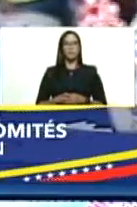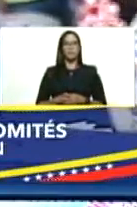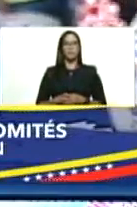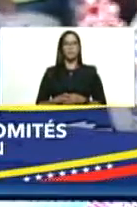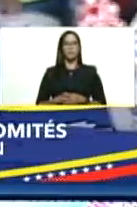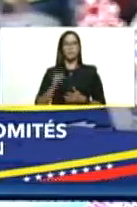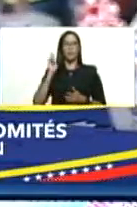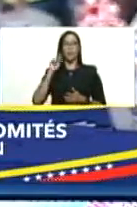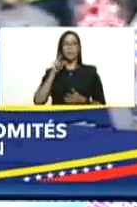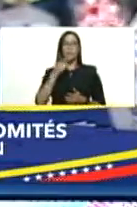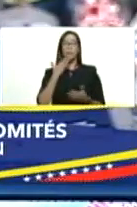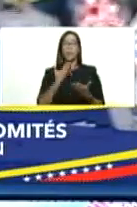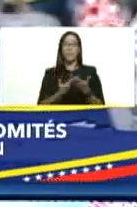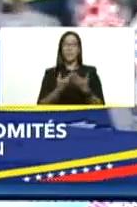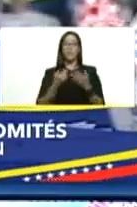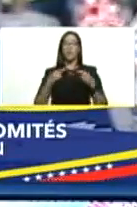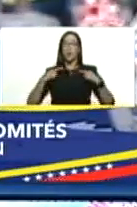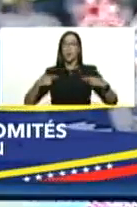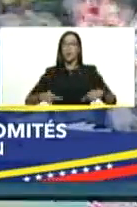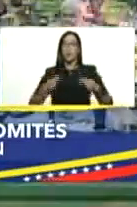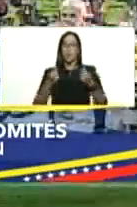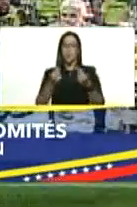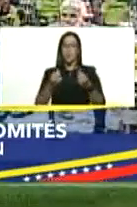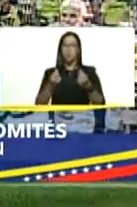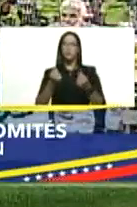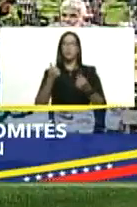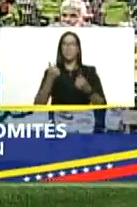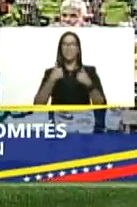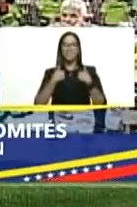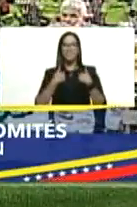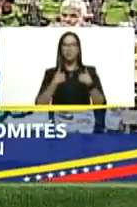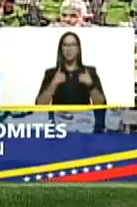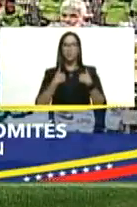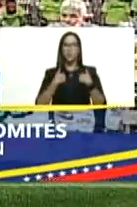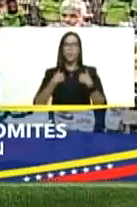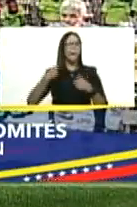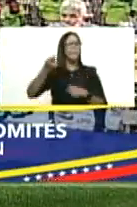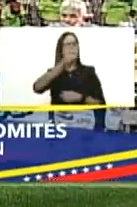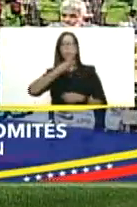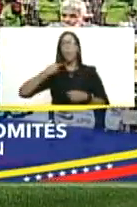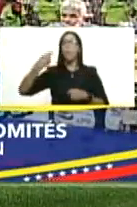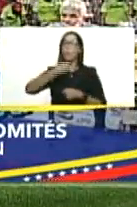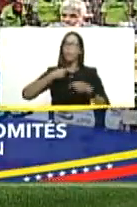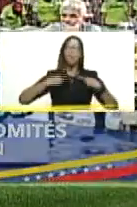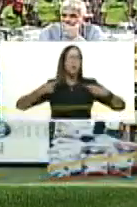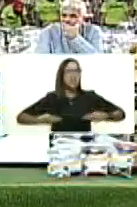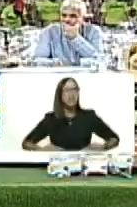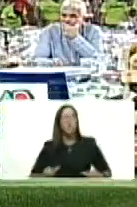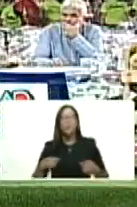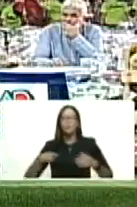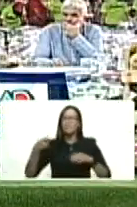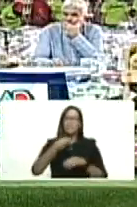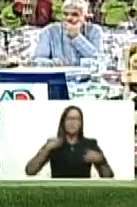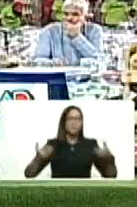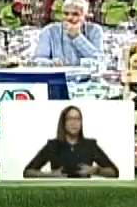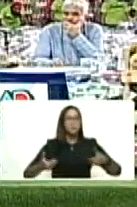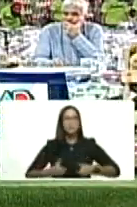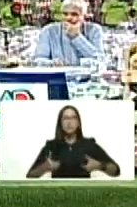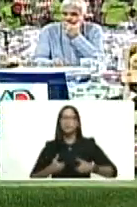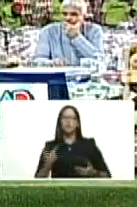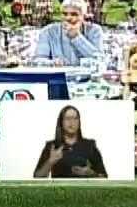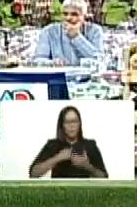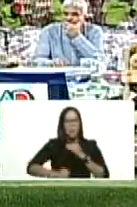Usted me pide los recursos y yo paro los recursos de donde no existan, pues. Yo me pongo a